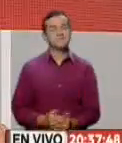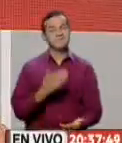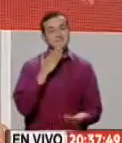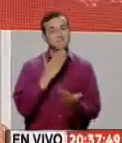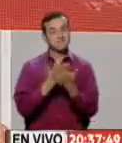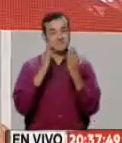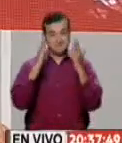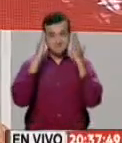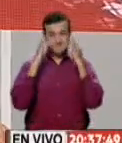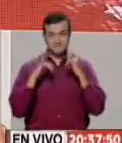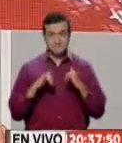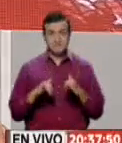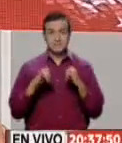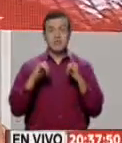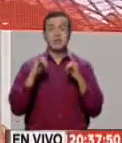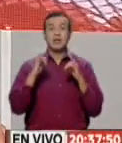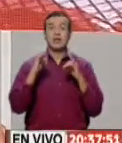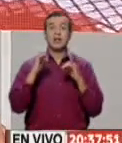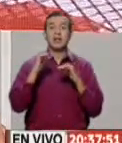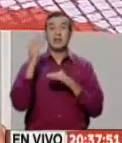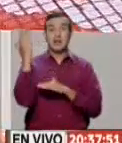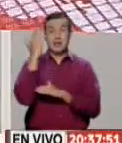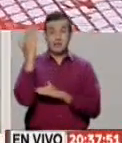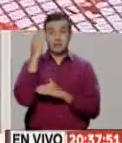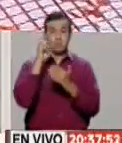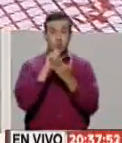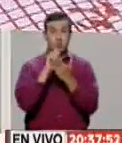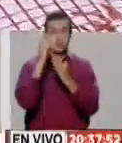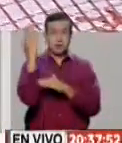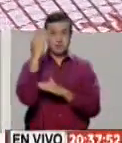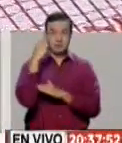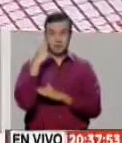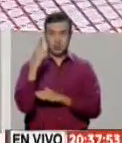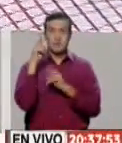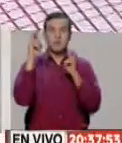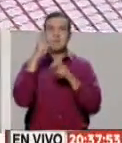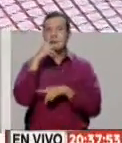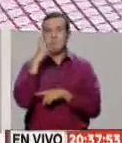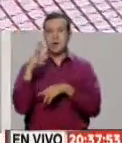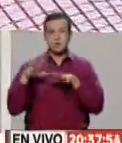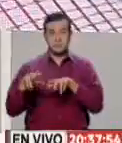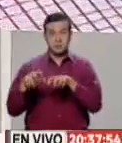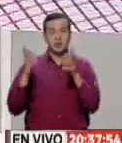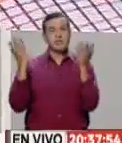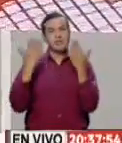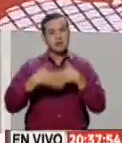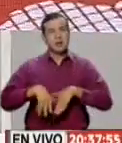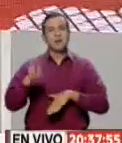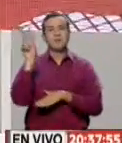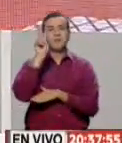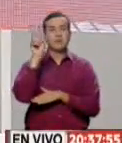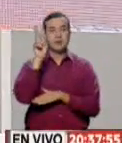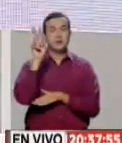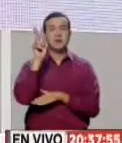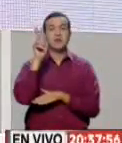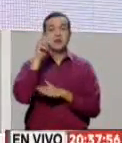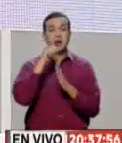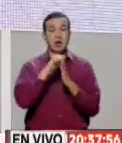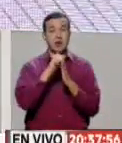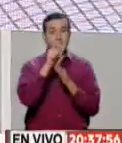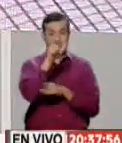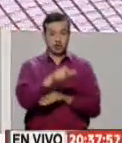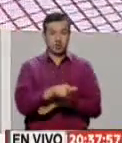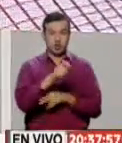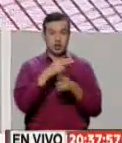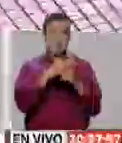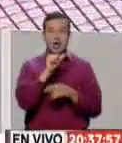Gracias por seguir con nosotros. El reality digital de los medios públicos en las puertas del horno llegó a su fin este viernes. El artesano Ángel Armas